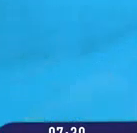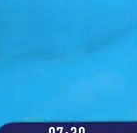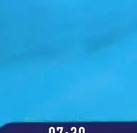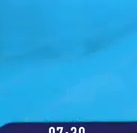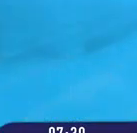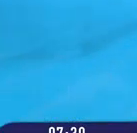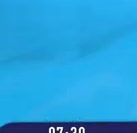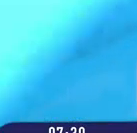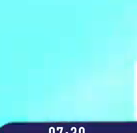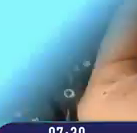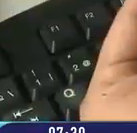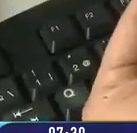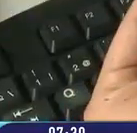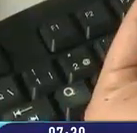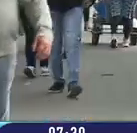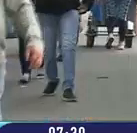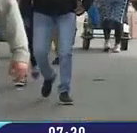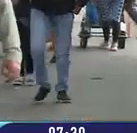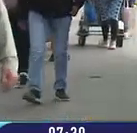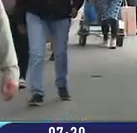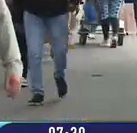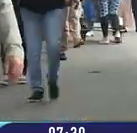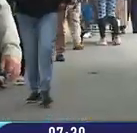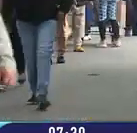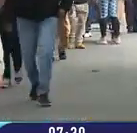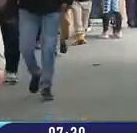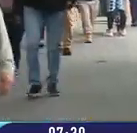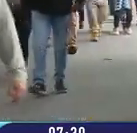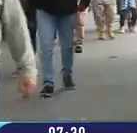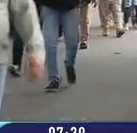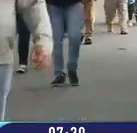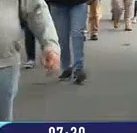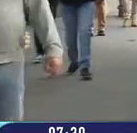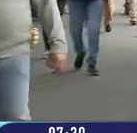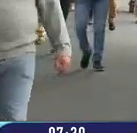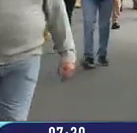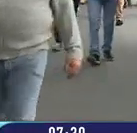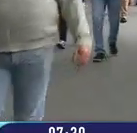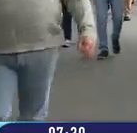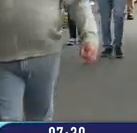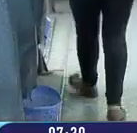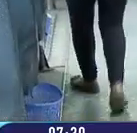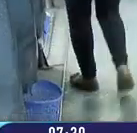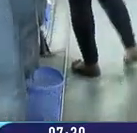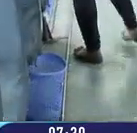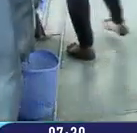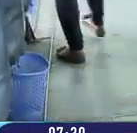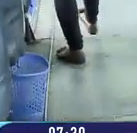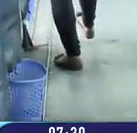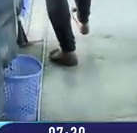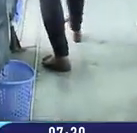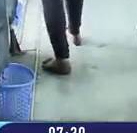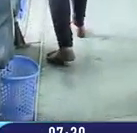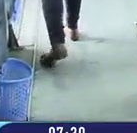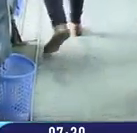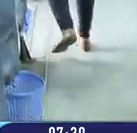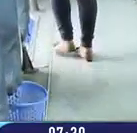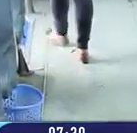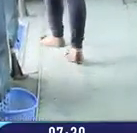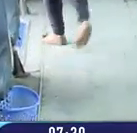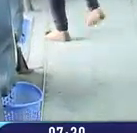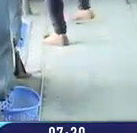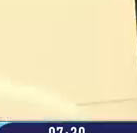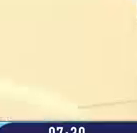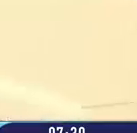retornar desde este 22 de enero en Quito, quienes no porten el carnet de vacunación serán impedidos de ingresar o viajar en el